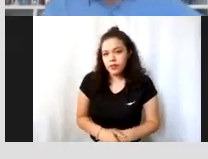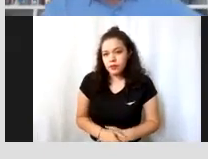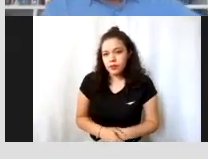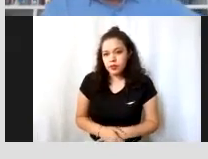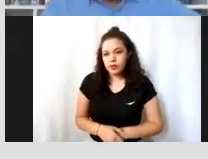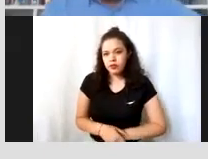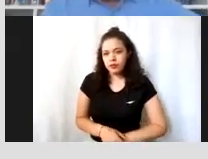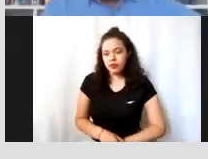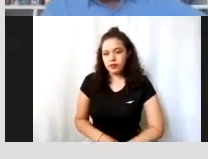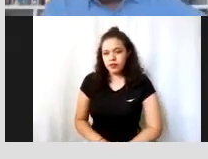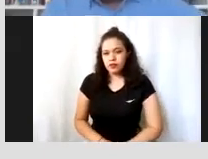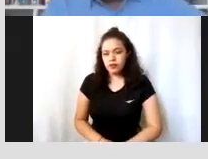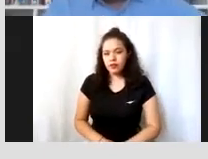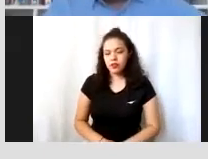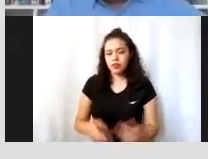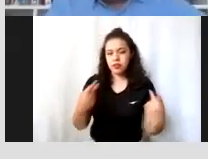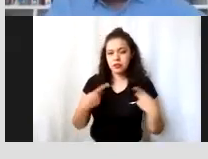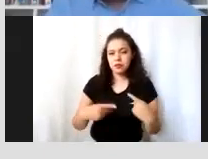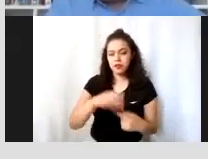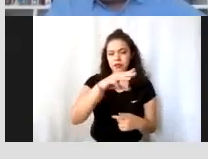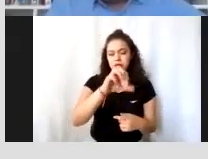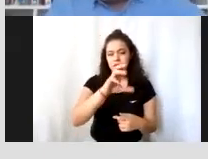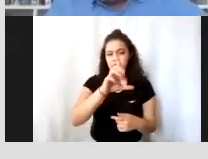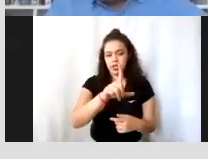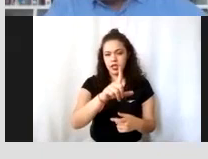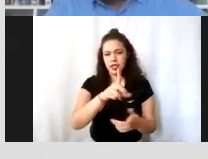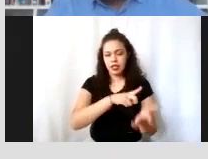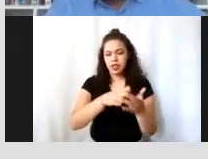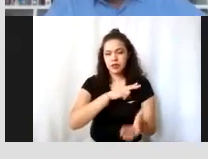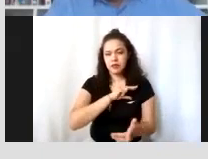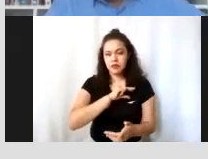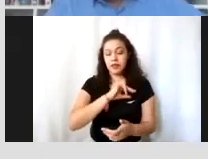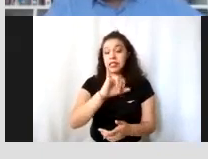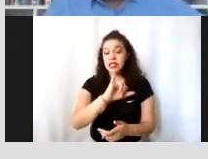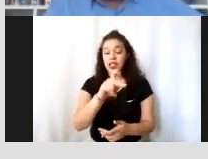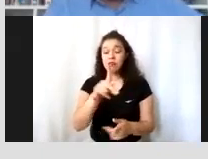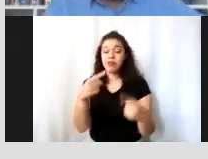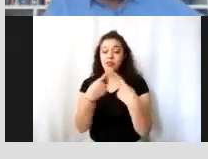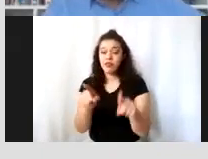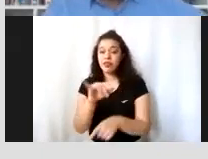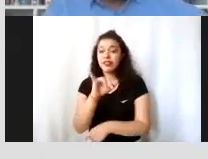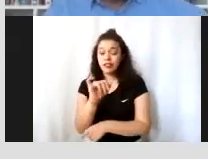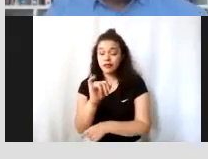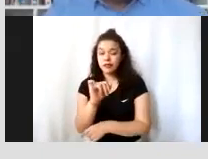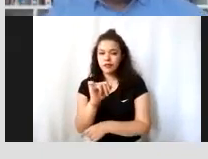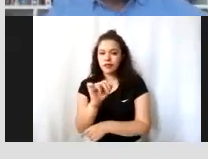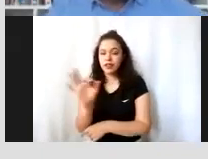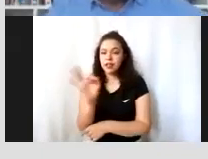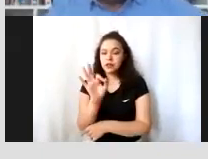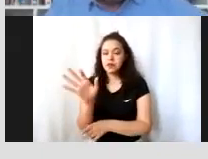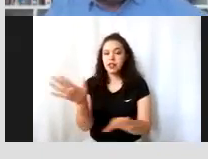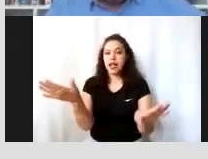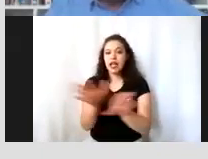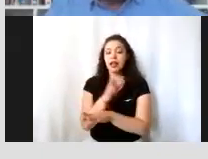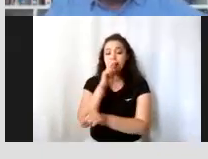Considerando que se trata de una persona moral de derecho privado distinto, sí son diferentes IAPs, porque podría ser que cambie el